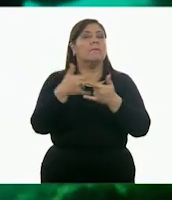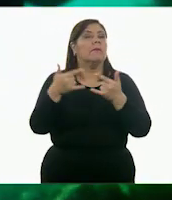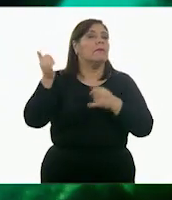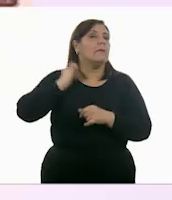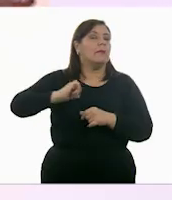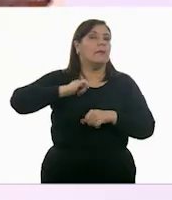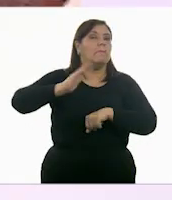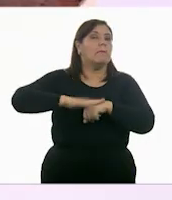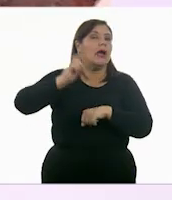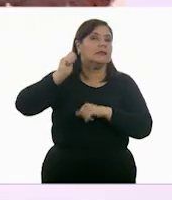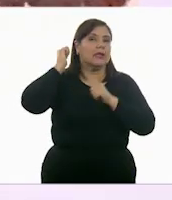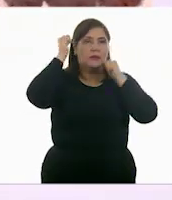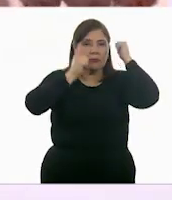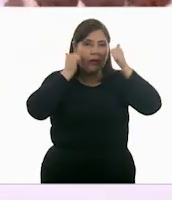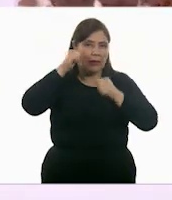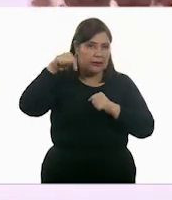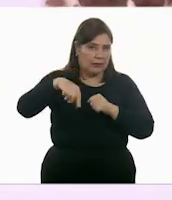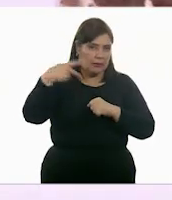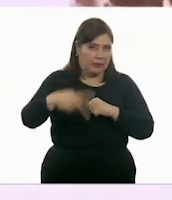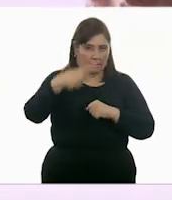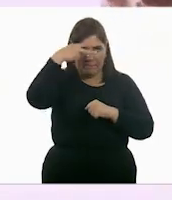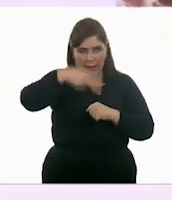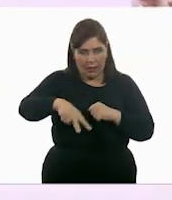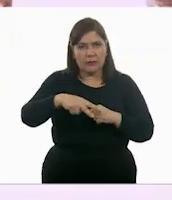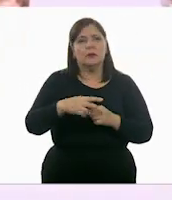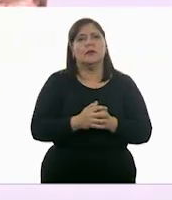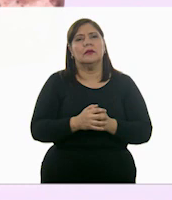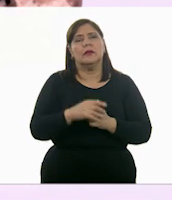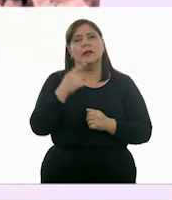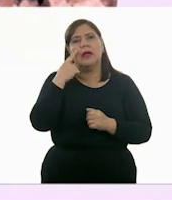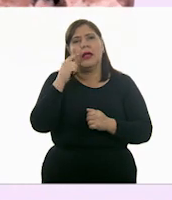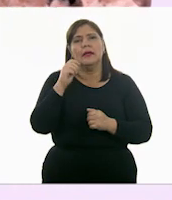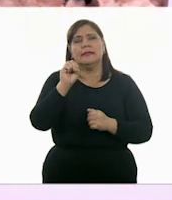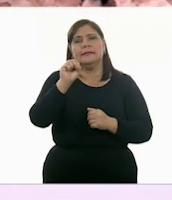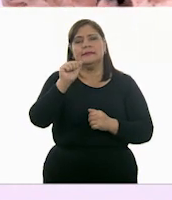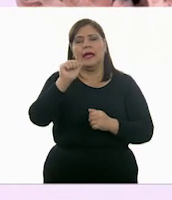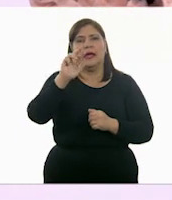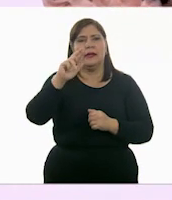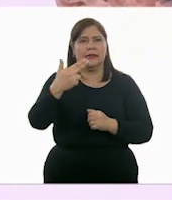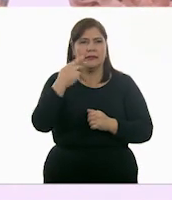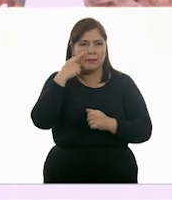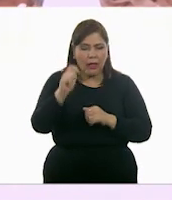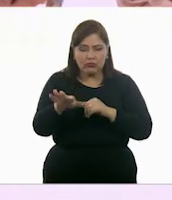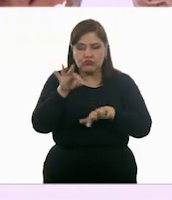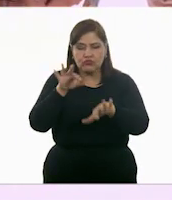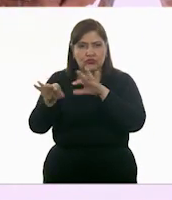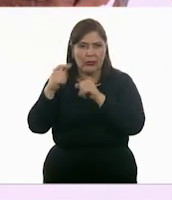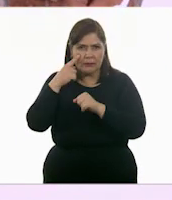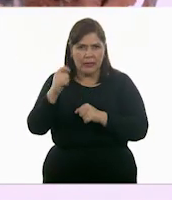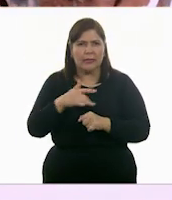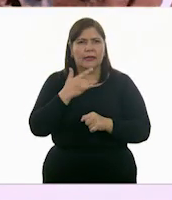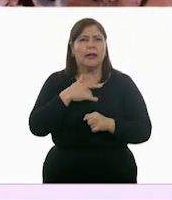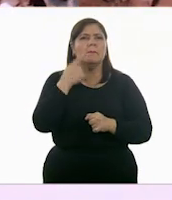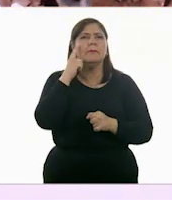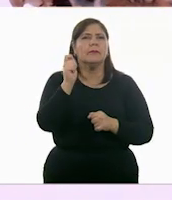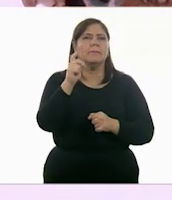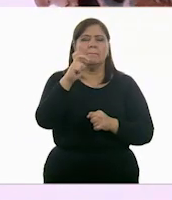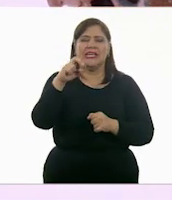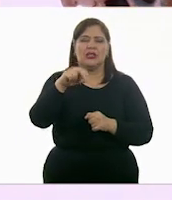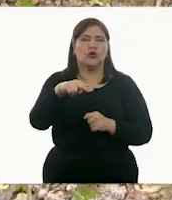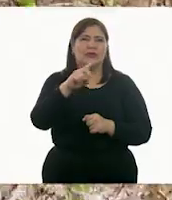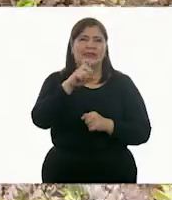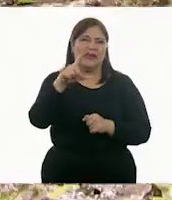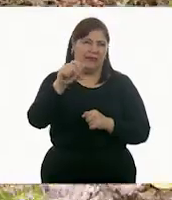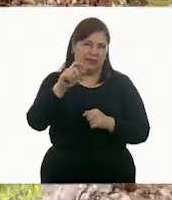país. El azar jugó un papel importante en la recuperación de los fósiles del Peñón de los Baños, y